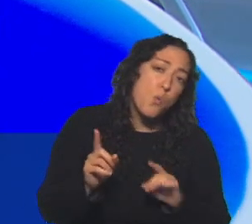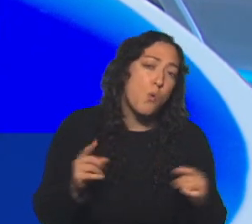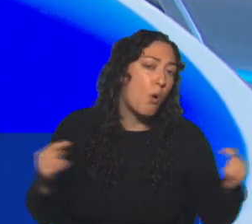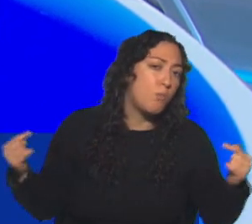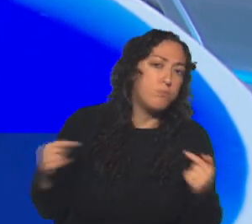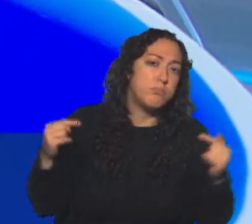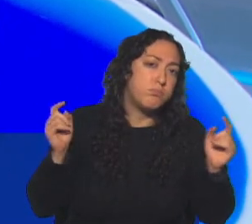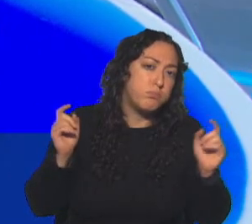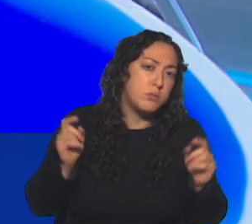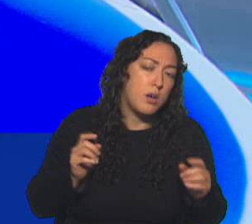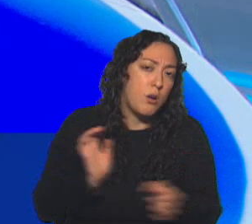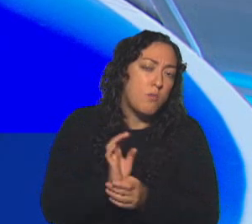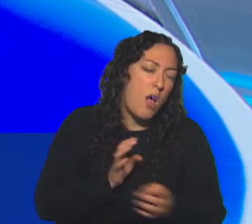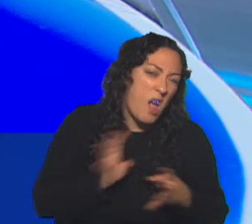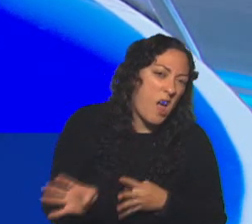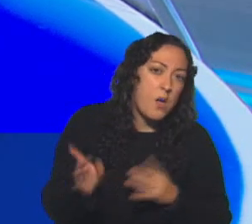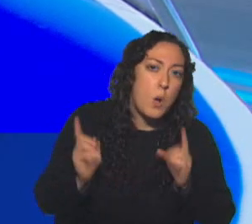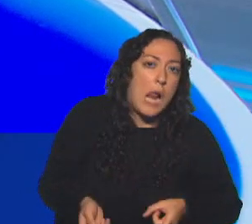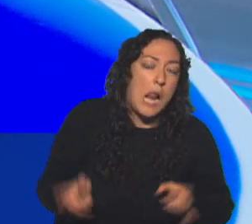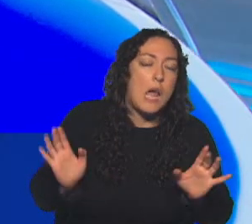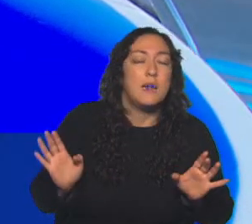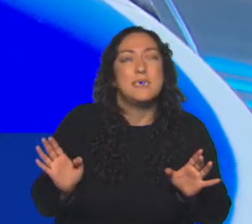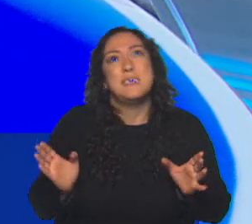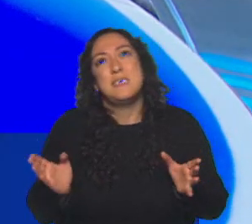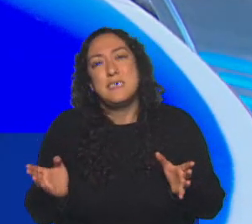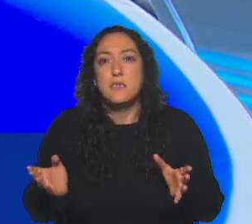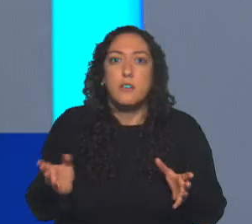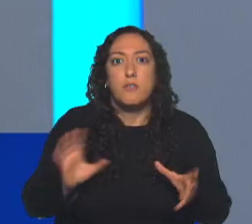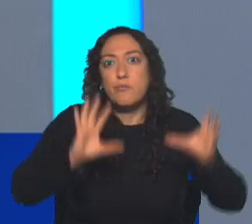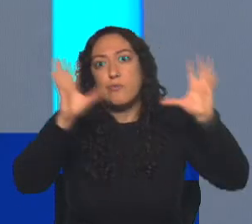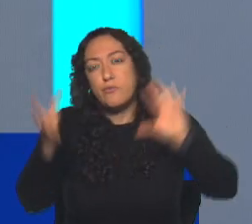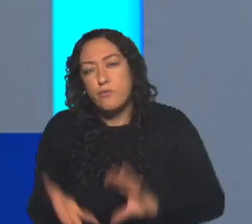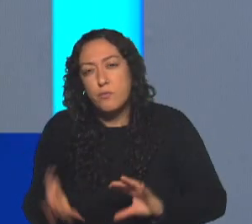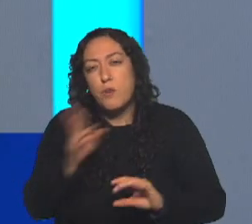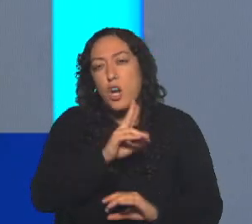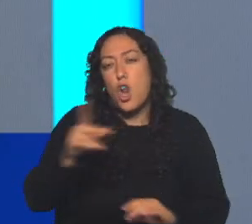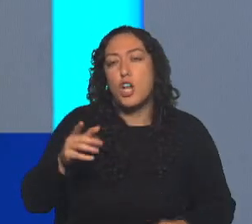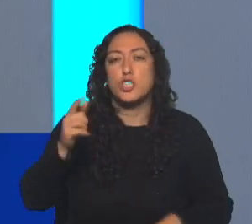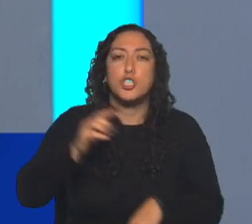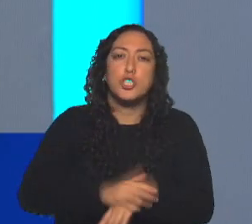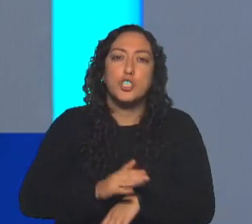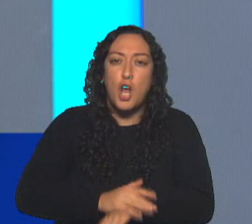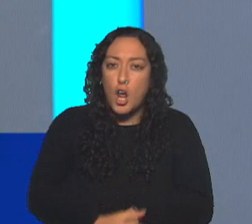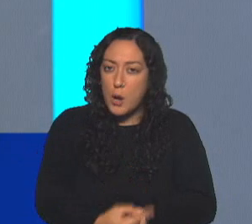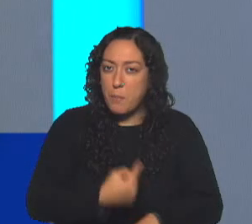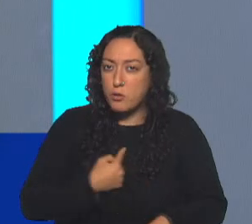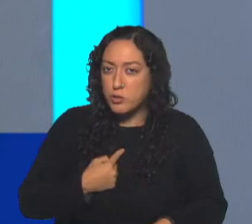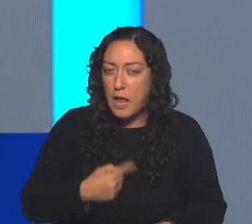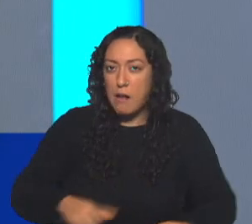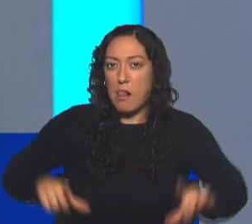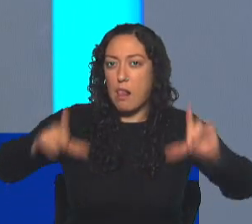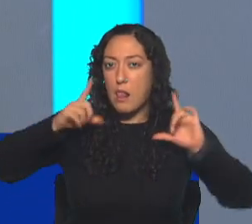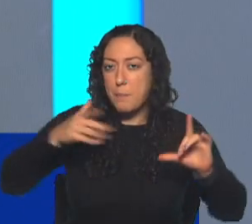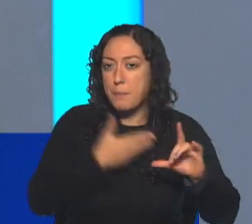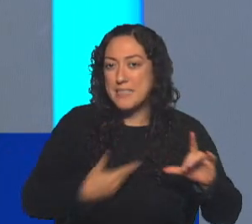teniendo, pero tampoco nadie quiere estar puesto en el lugar de que soy el responsable de que el presidente